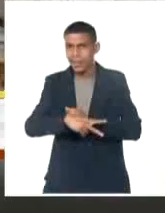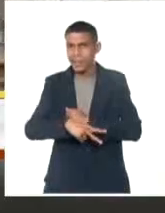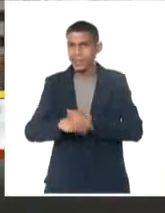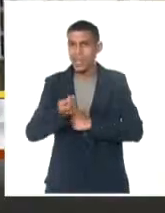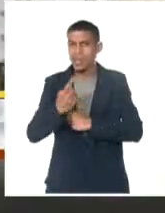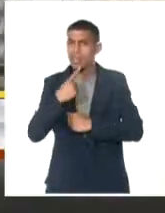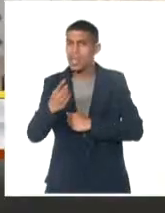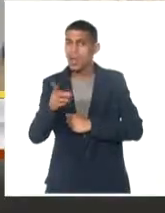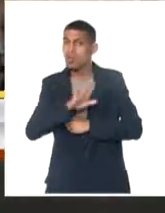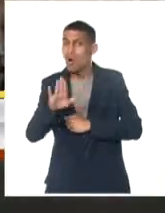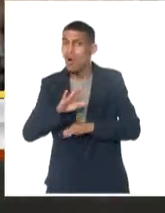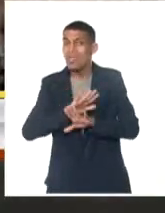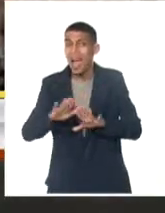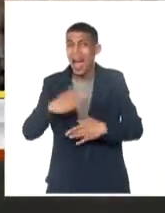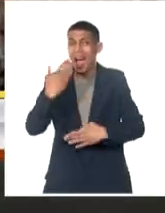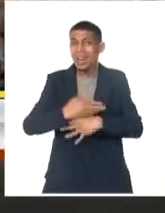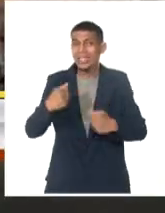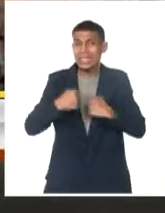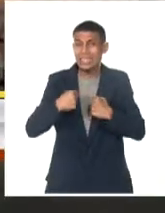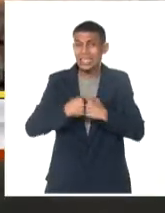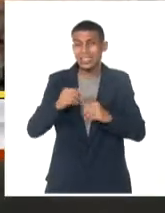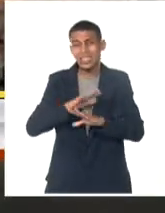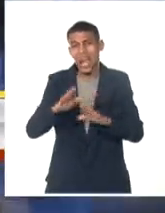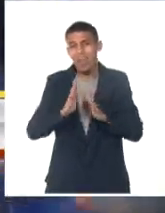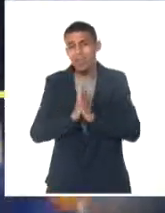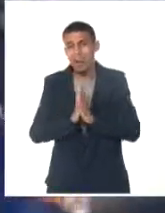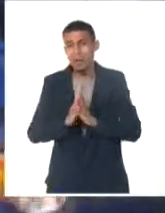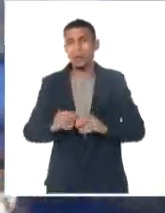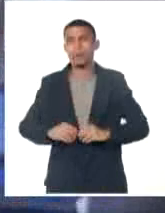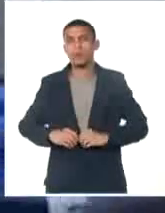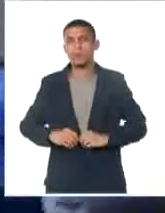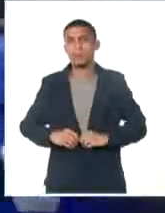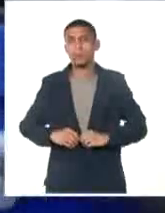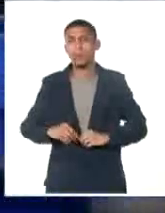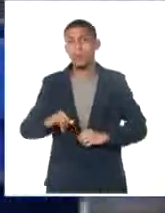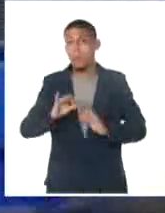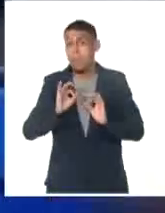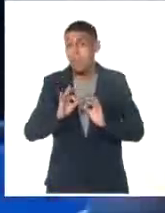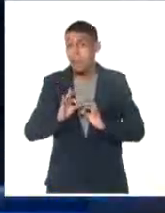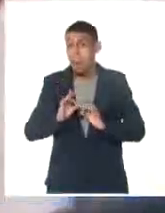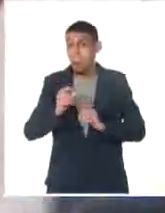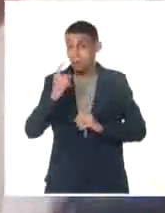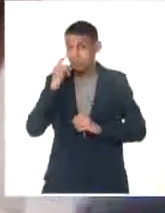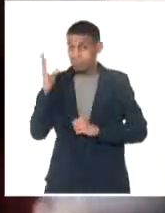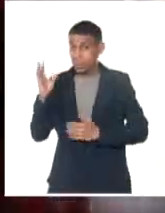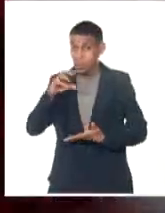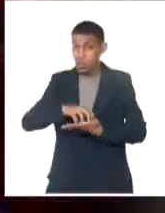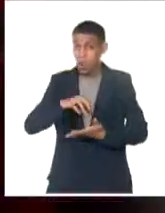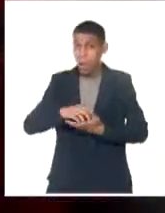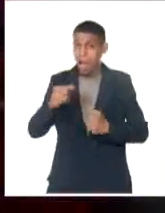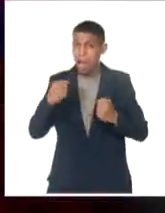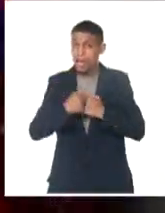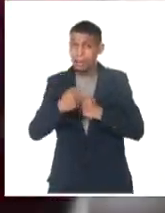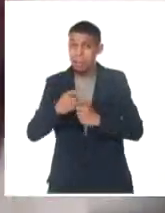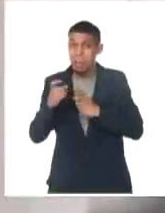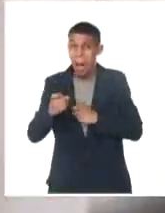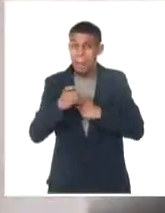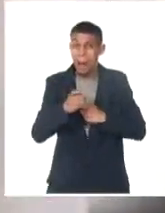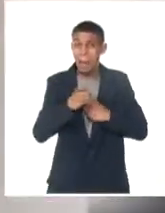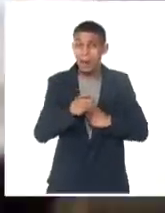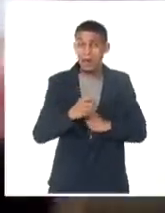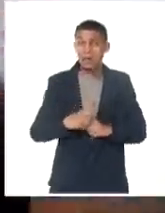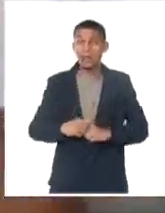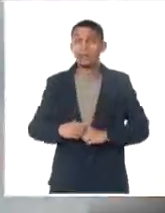fuego. La información es tan caótica como la realidad misma que viven los sudaneses. Mientras se anunciaba el corto cese de